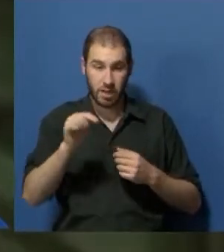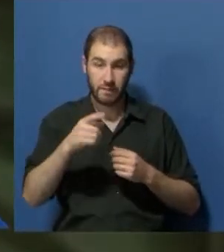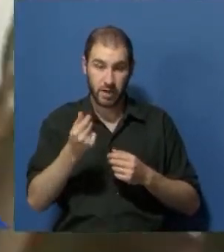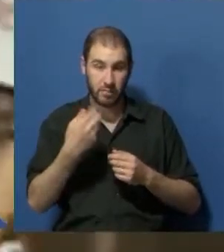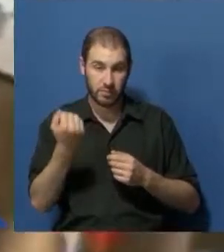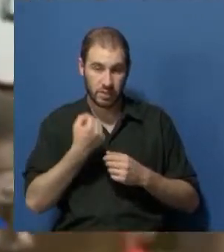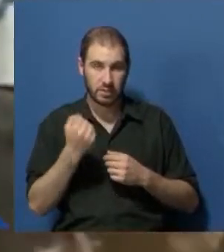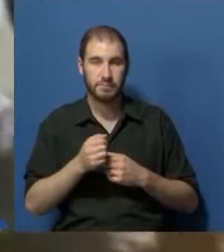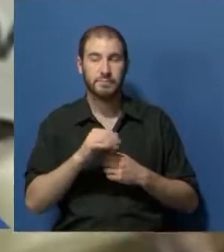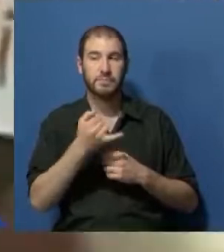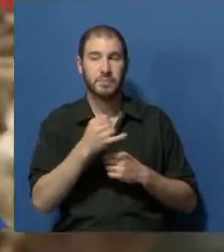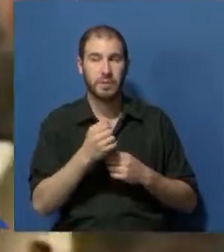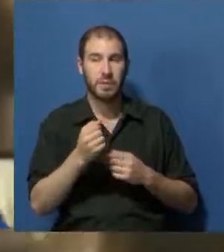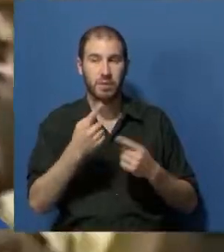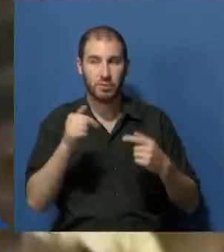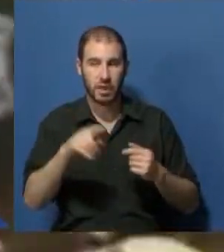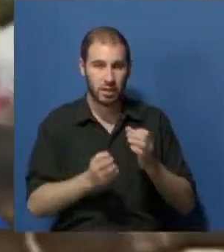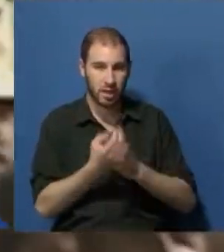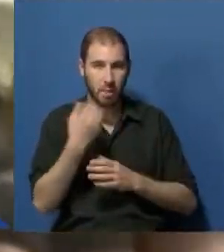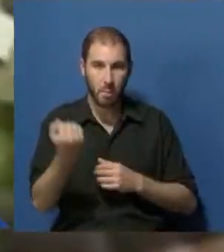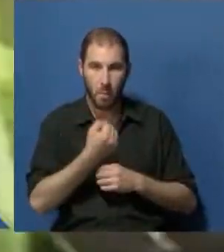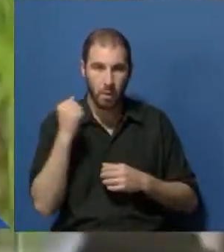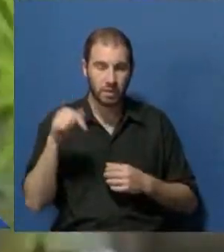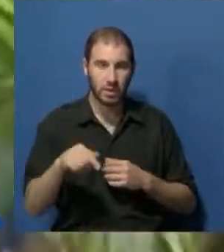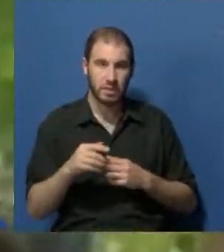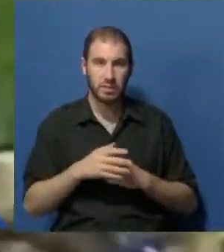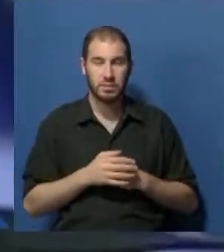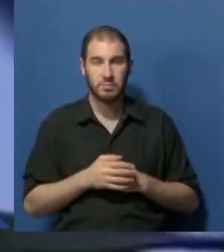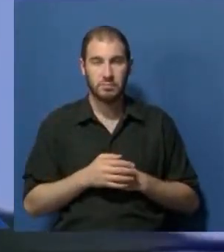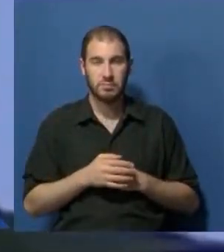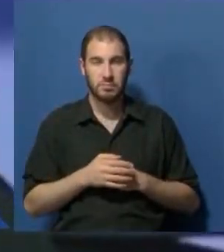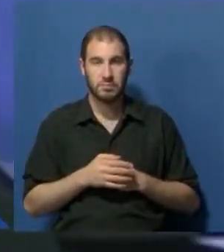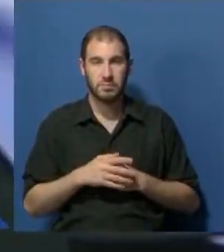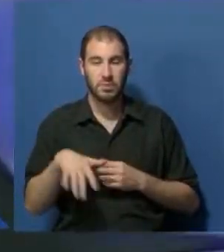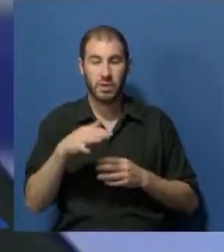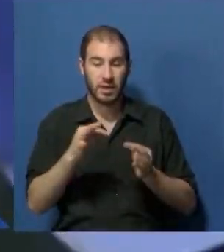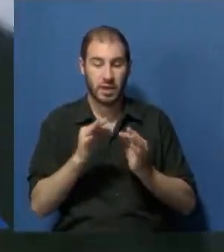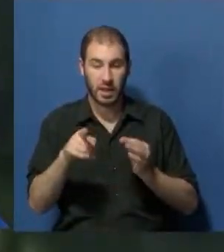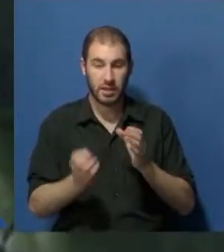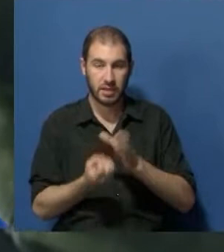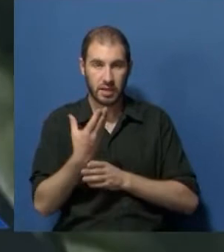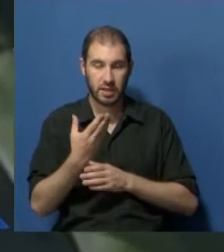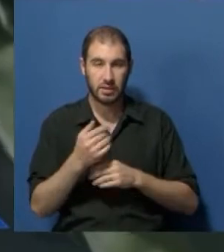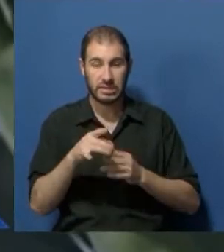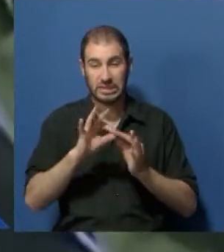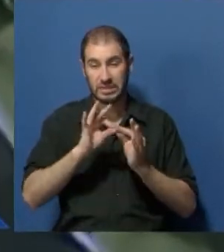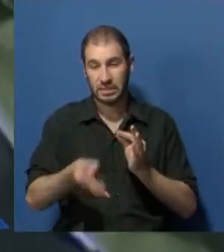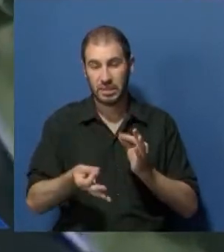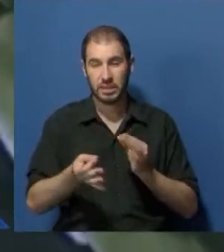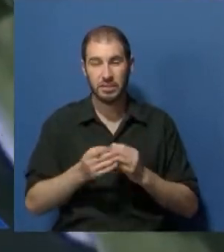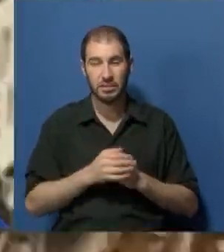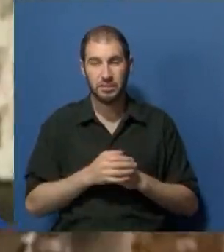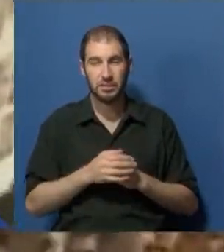seguramente cubano. Claro, el potencial que se ha generado en esta isla, que queda muy cerca, ¿no es cierto?